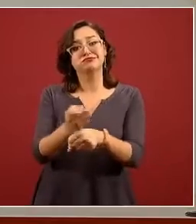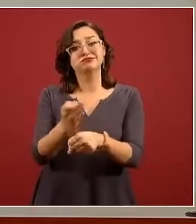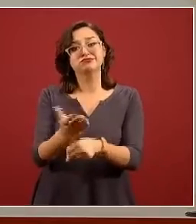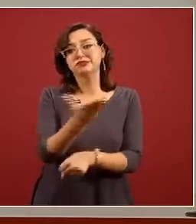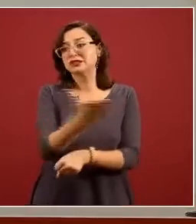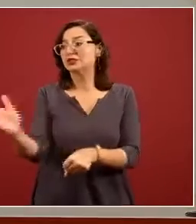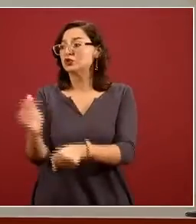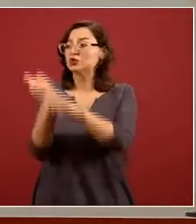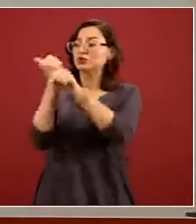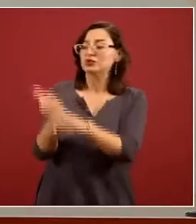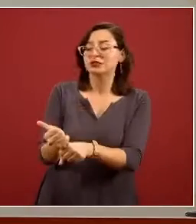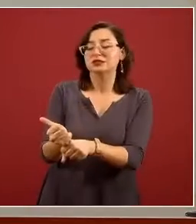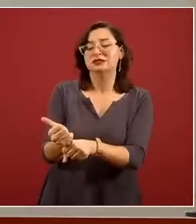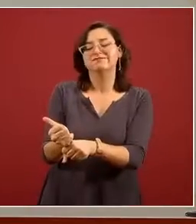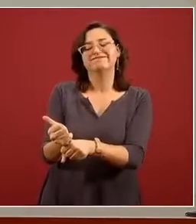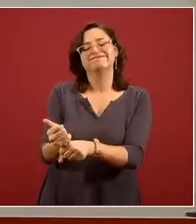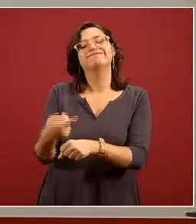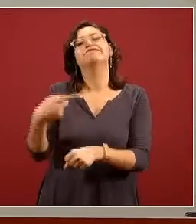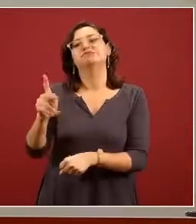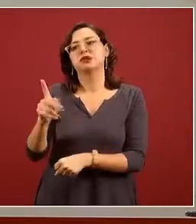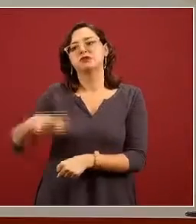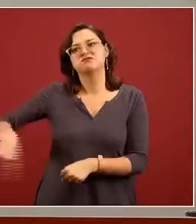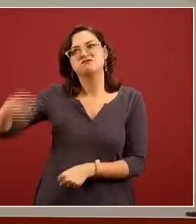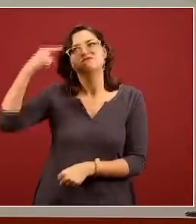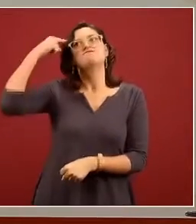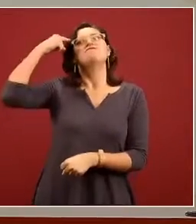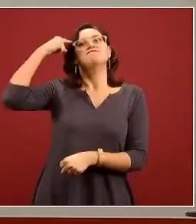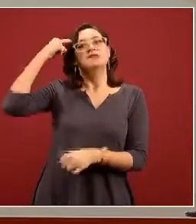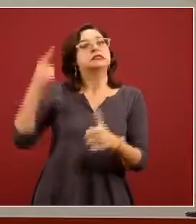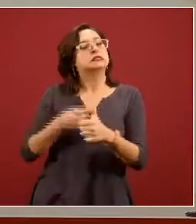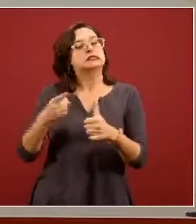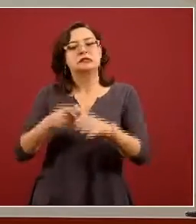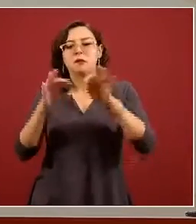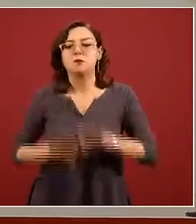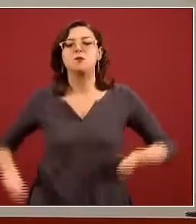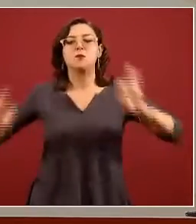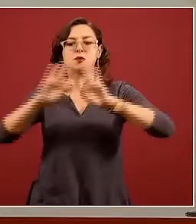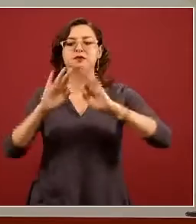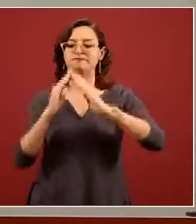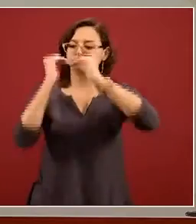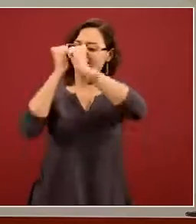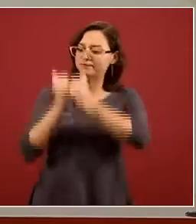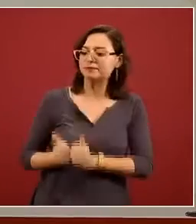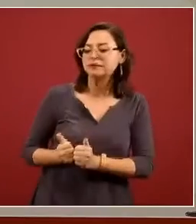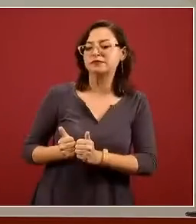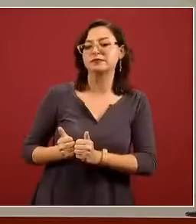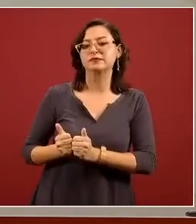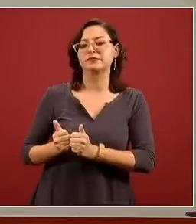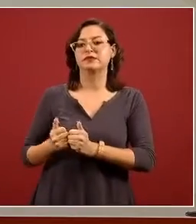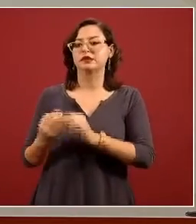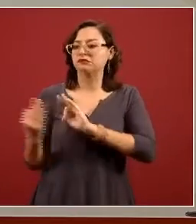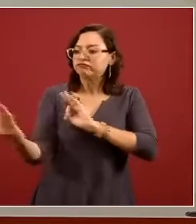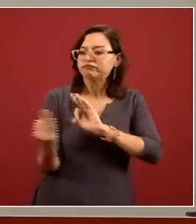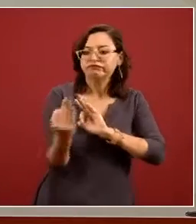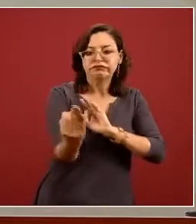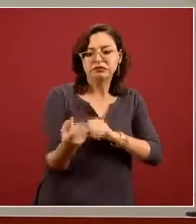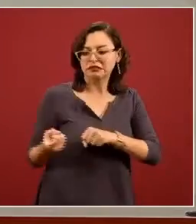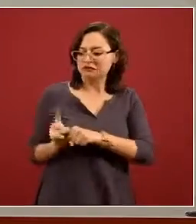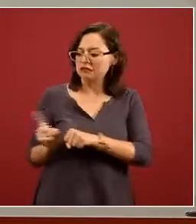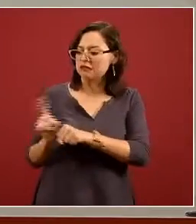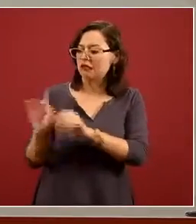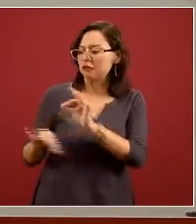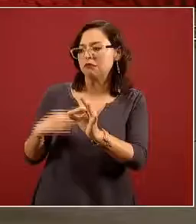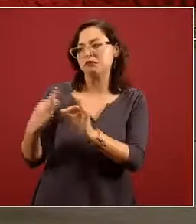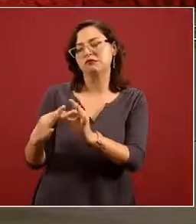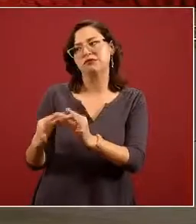adversidad, pero están conscientes de la importancia de las medidas y ejercen todos los días las medidas de sana distancia